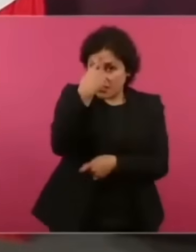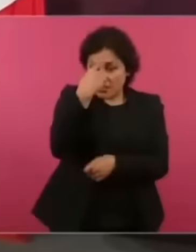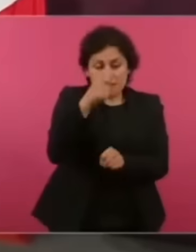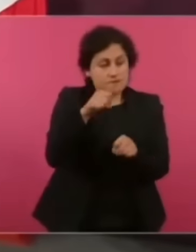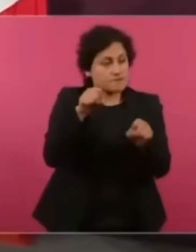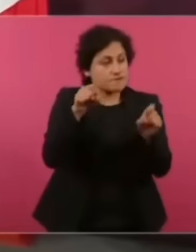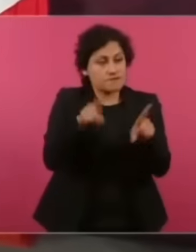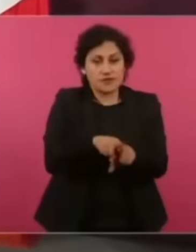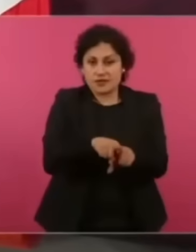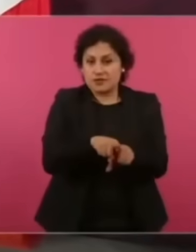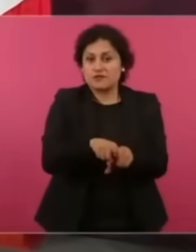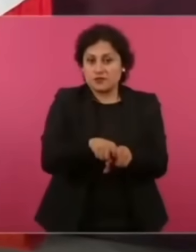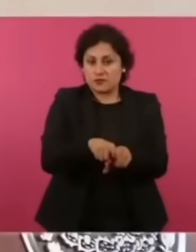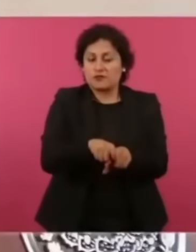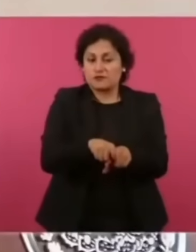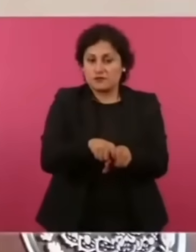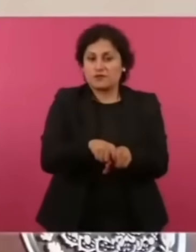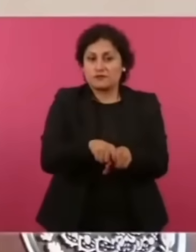corrupto